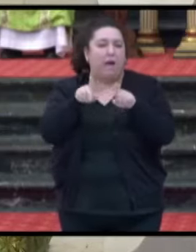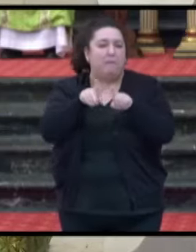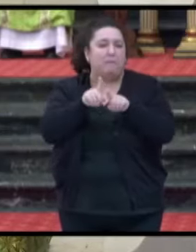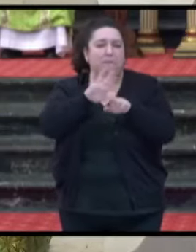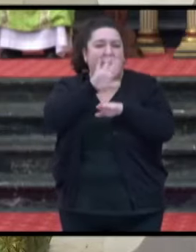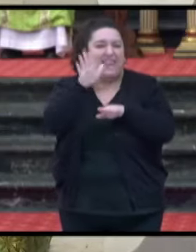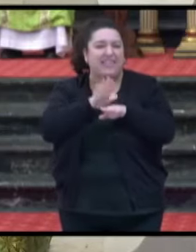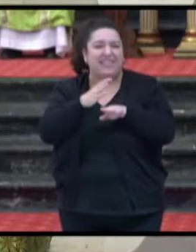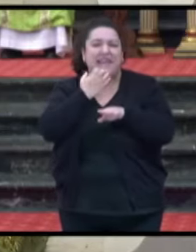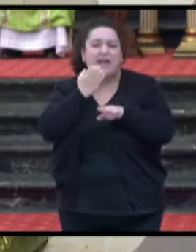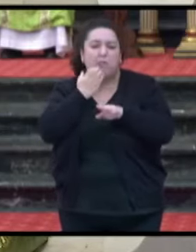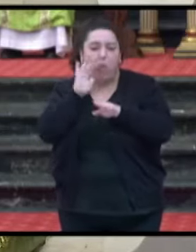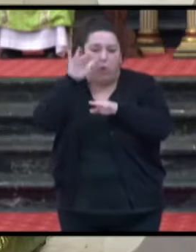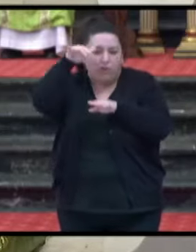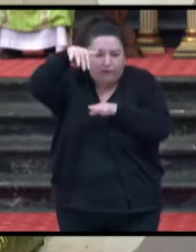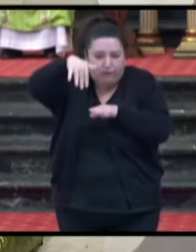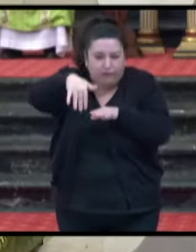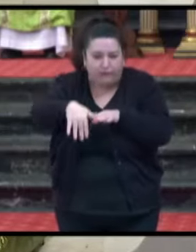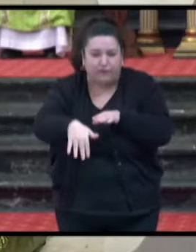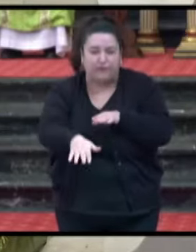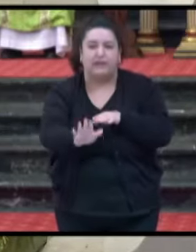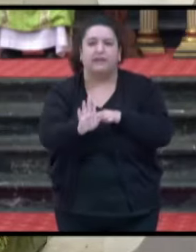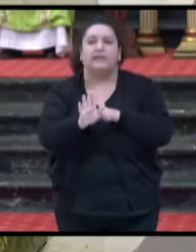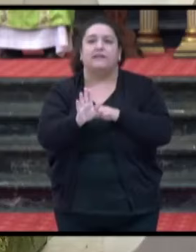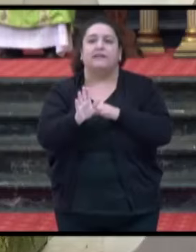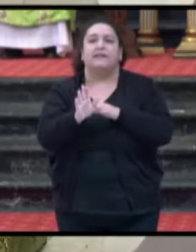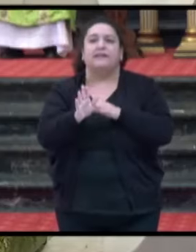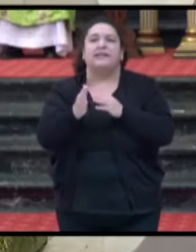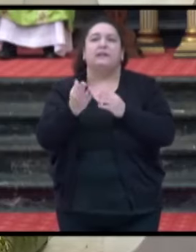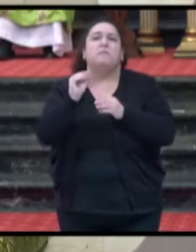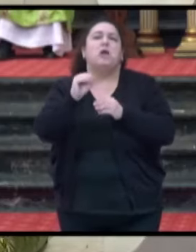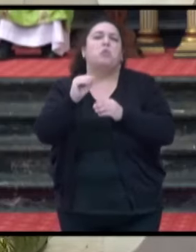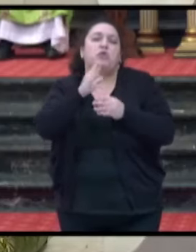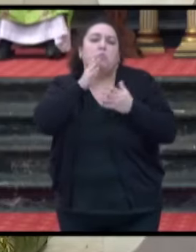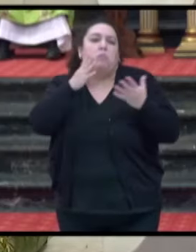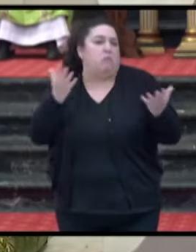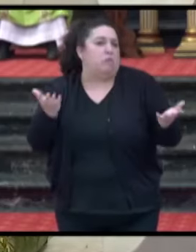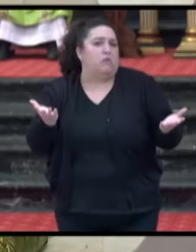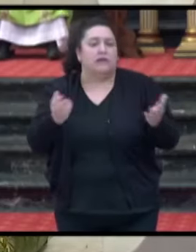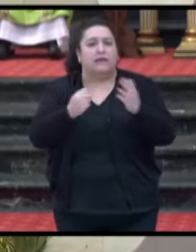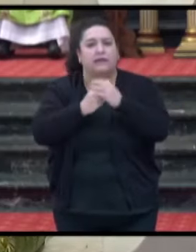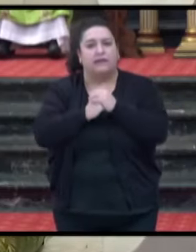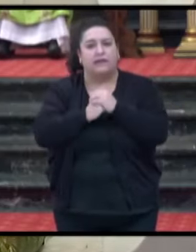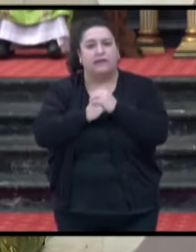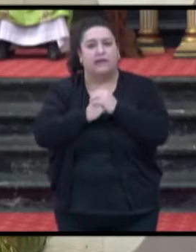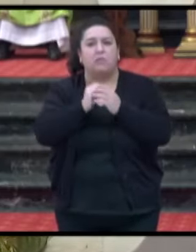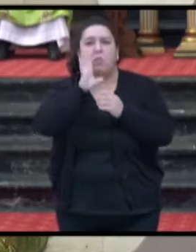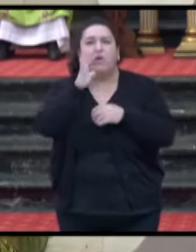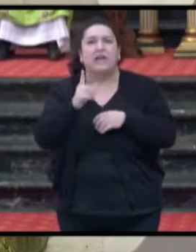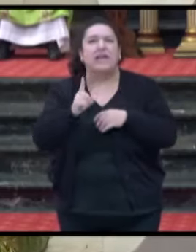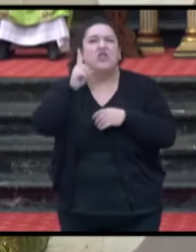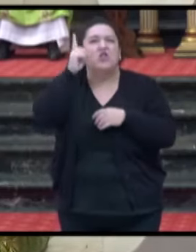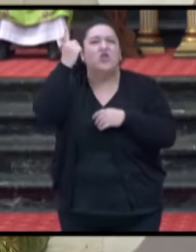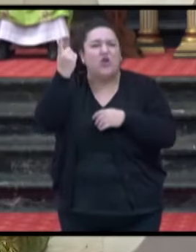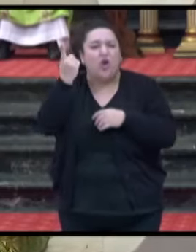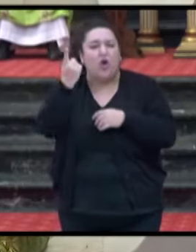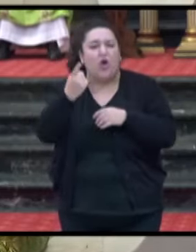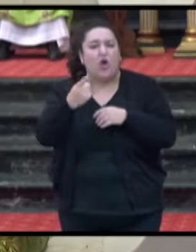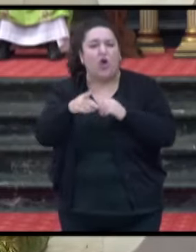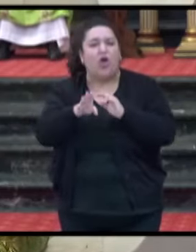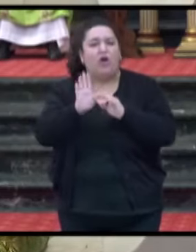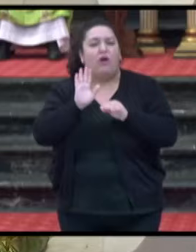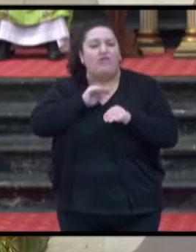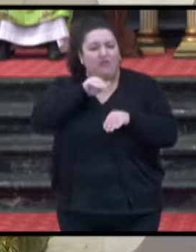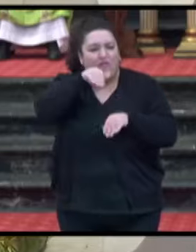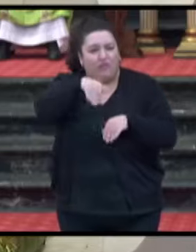resbaladiza y se pregunta el Concilio de Trento Por qué Por qué Dios deja eso en nuestro